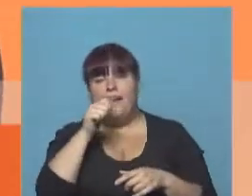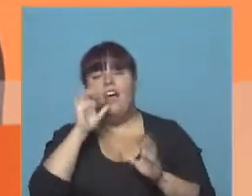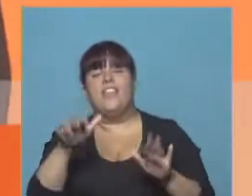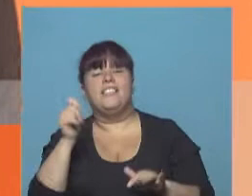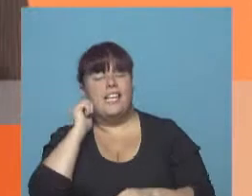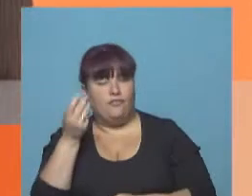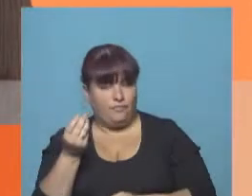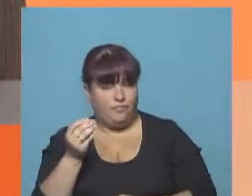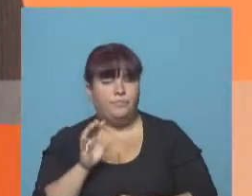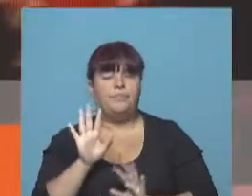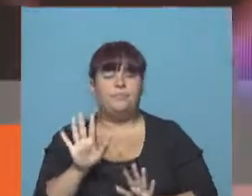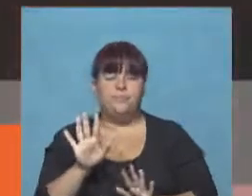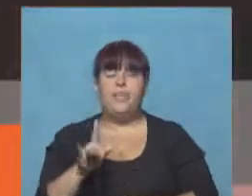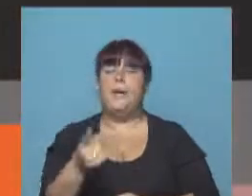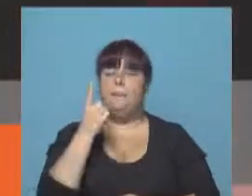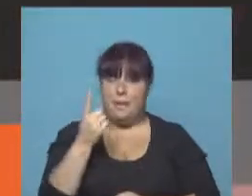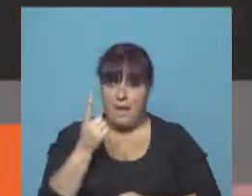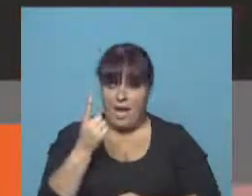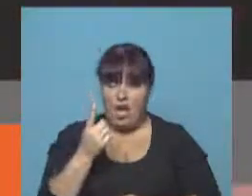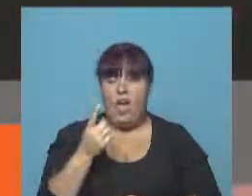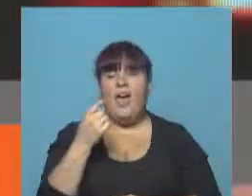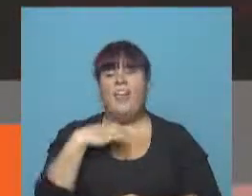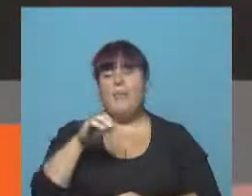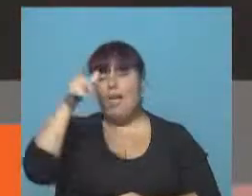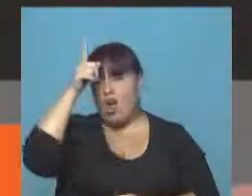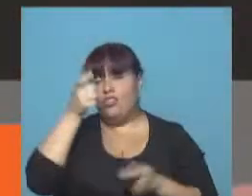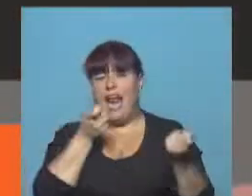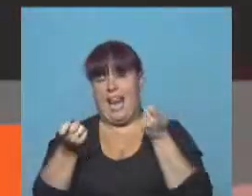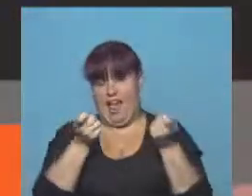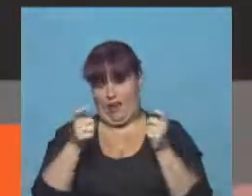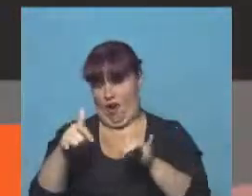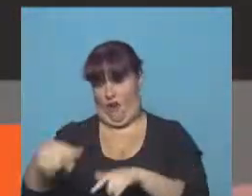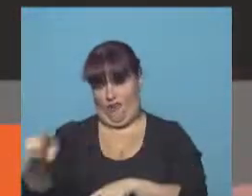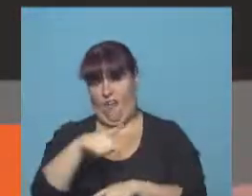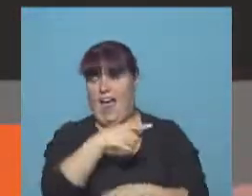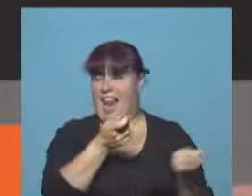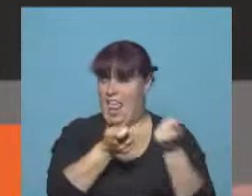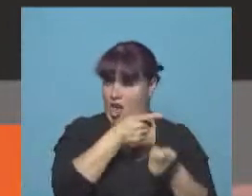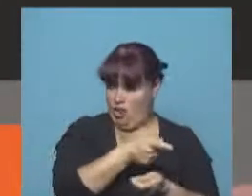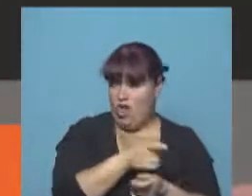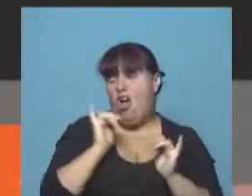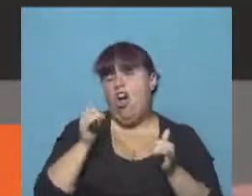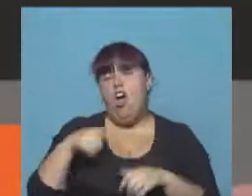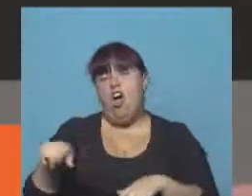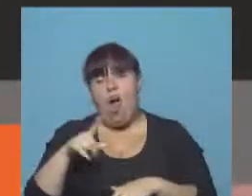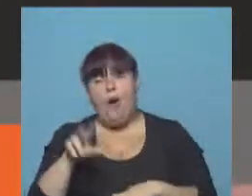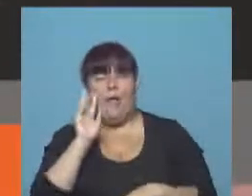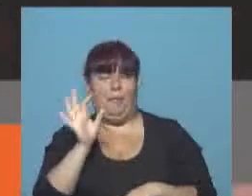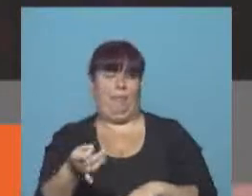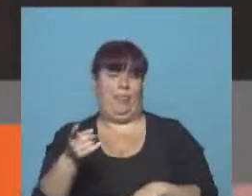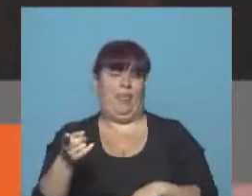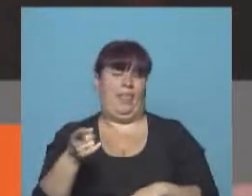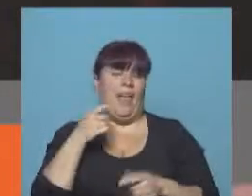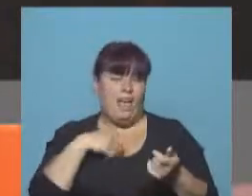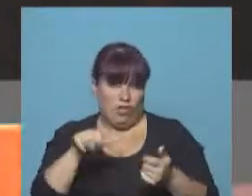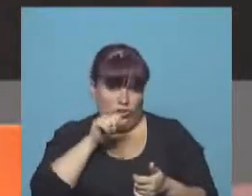chico de 16 años? En primer lugar hay que controlar al que hace el negocio, no a los jóvenes. Bien. Los jóvenes, porque hoy los vemos que no